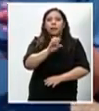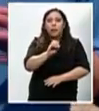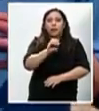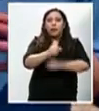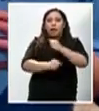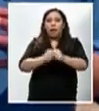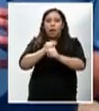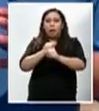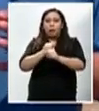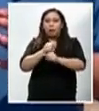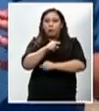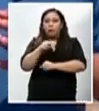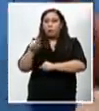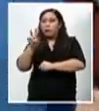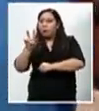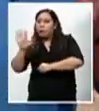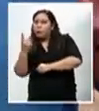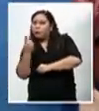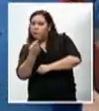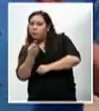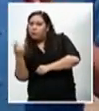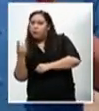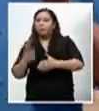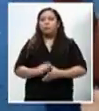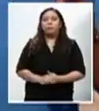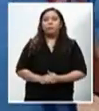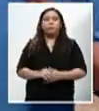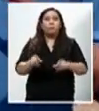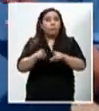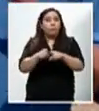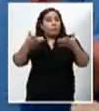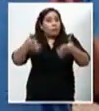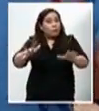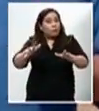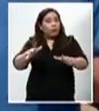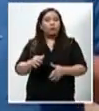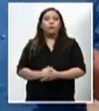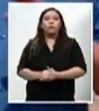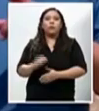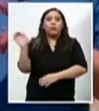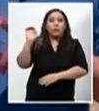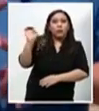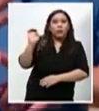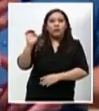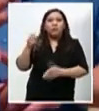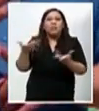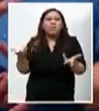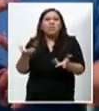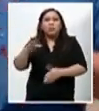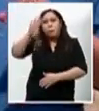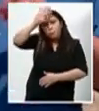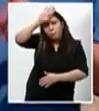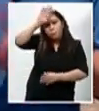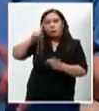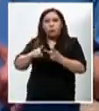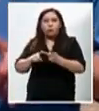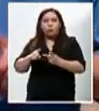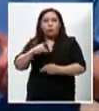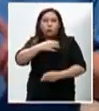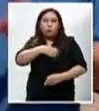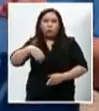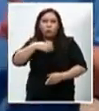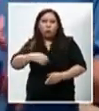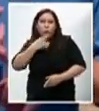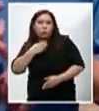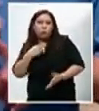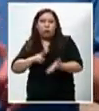70 años, a 75 que hacían falta. También ya vacunamos a todos los miembros de los cuerpos de socorro, es decir, bomberos, Cruz